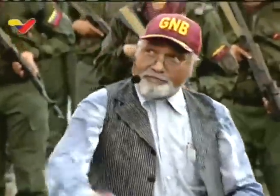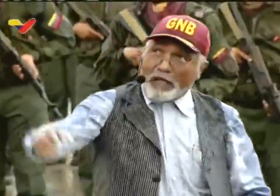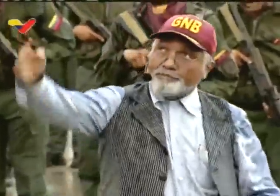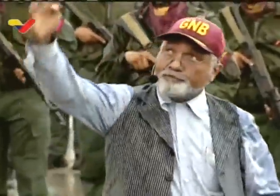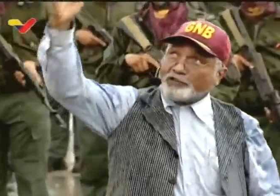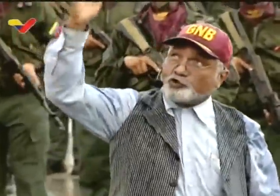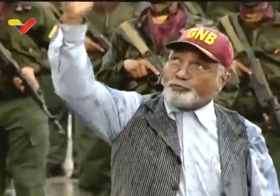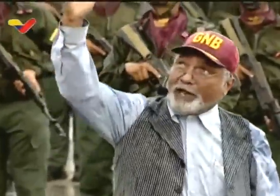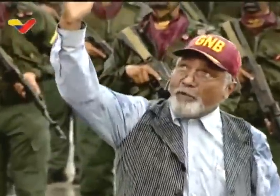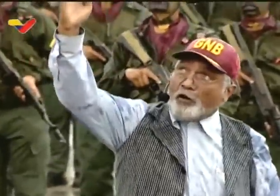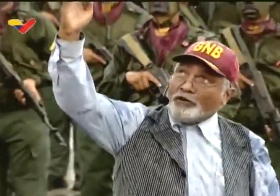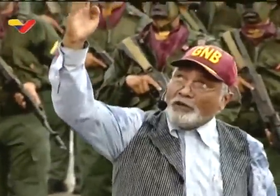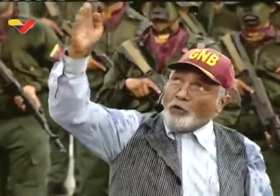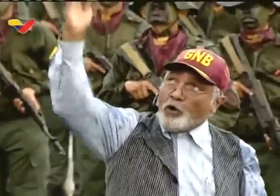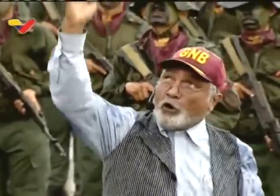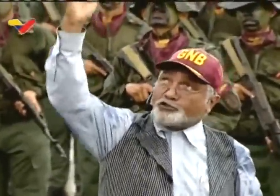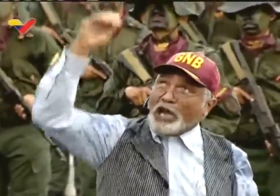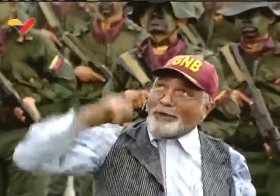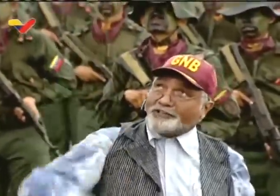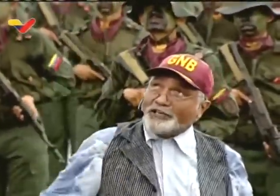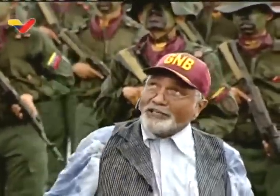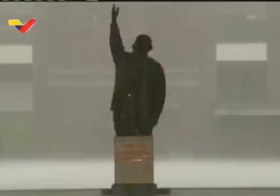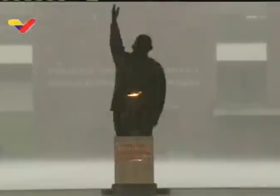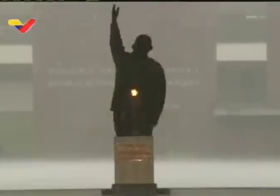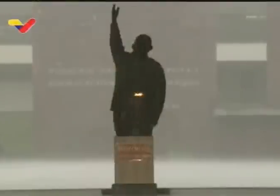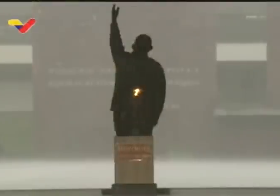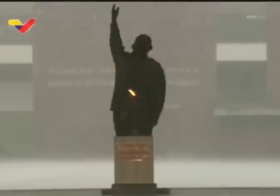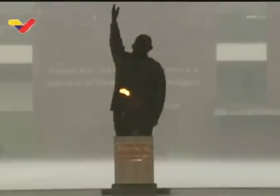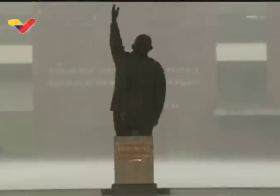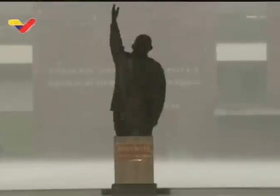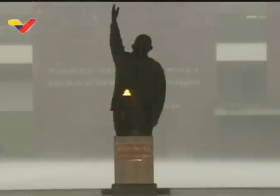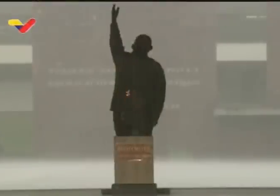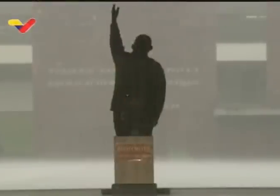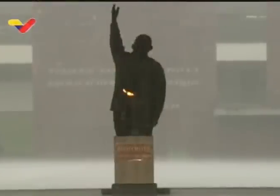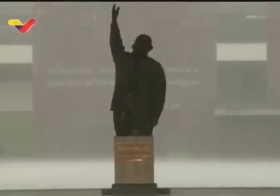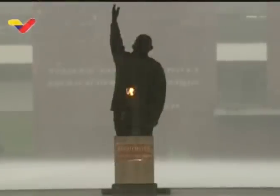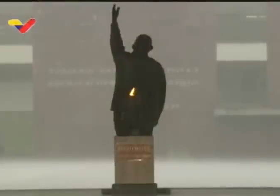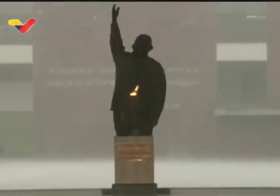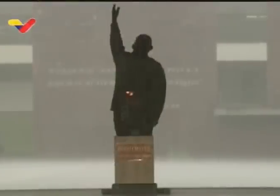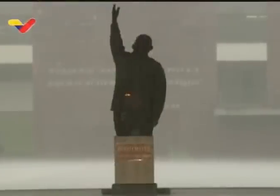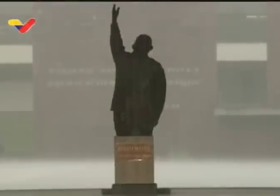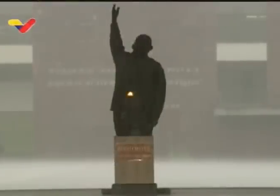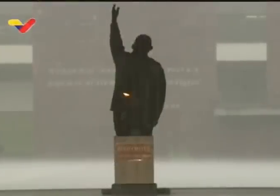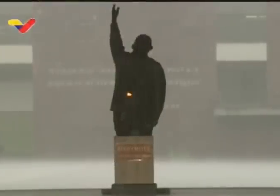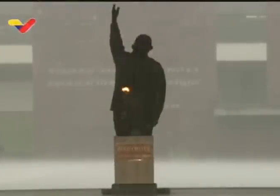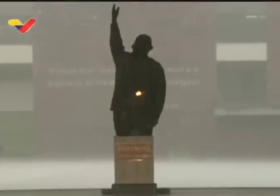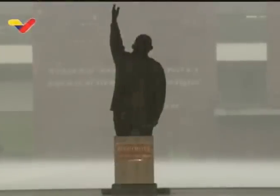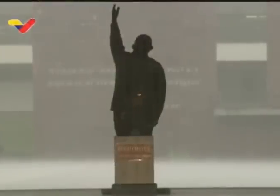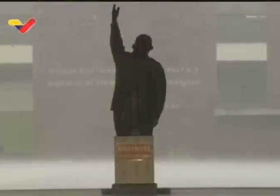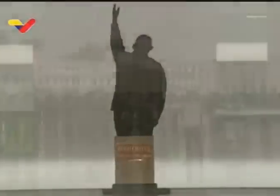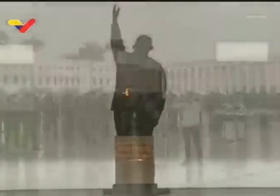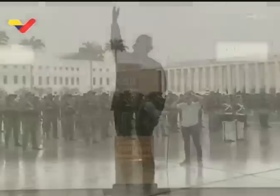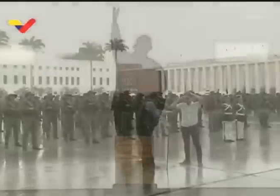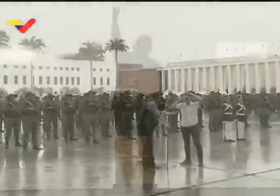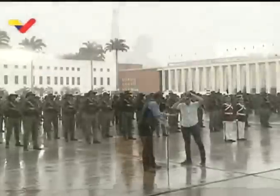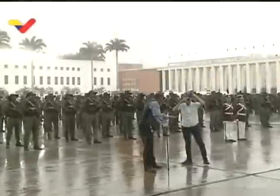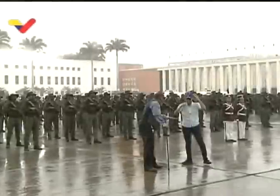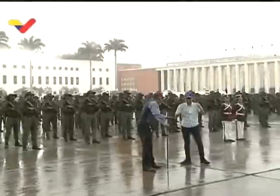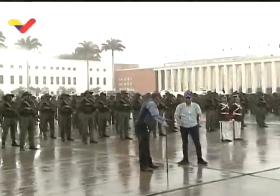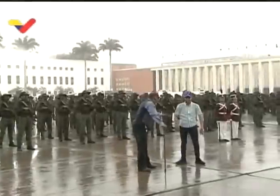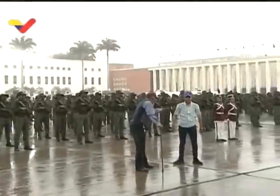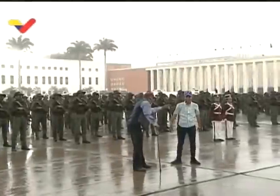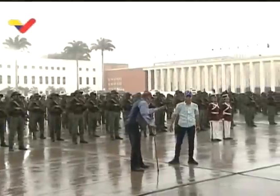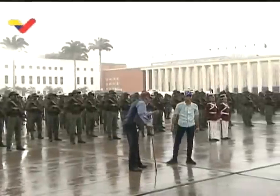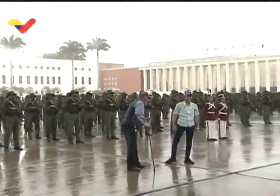gracias al comandante supremo Hugo Chávez, quien nos dio rango constitucional y también nos